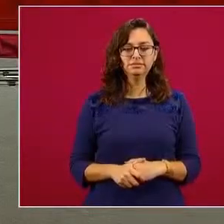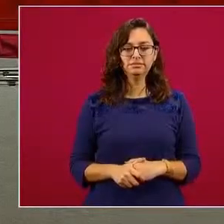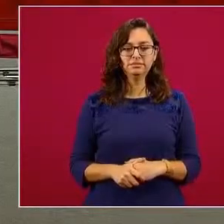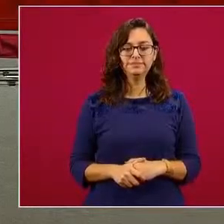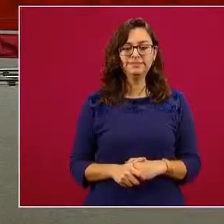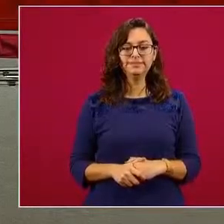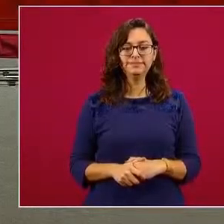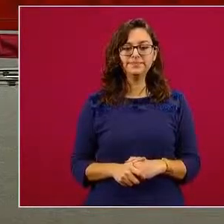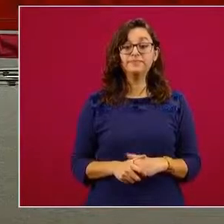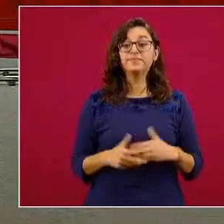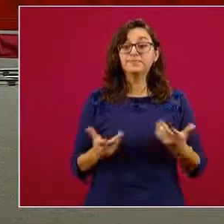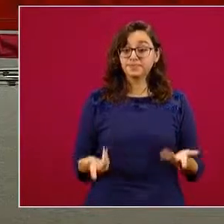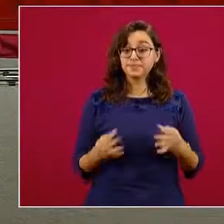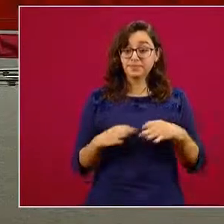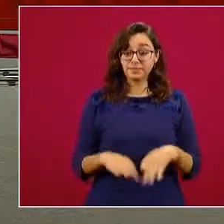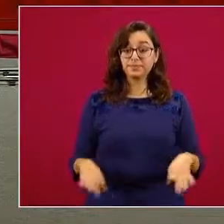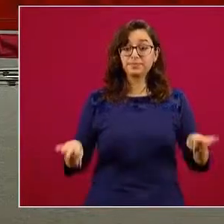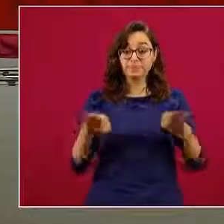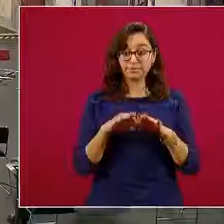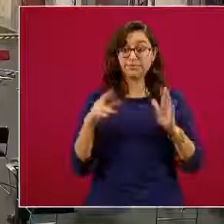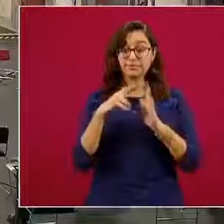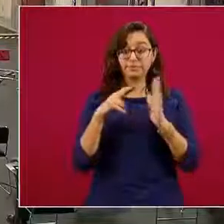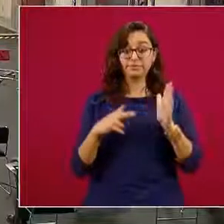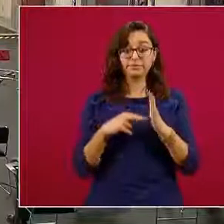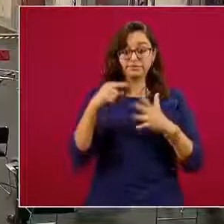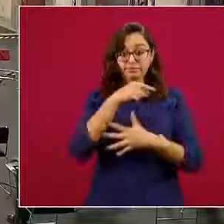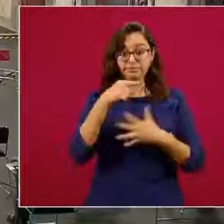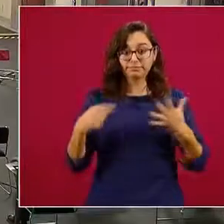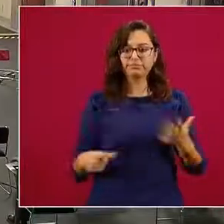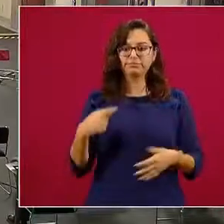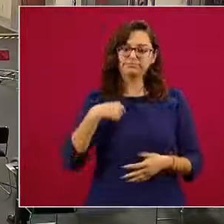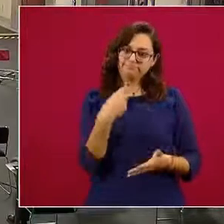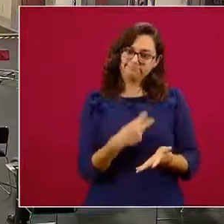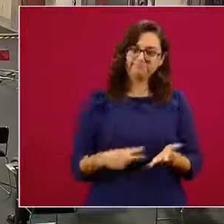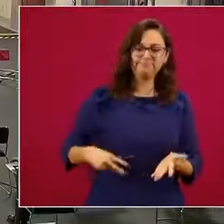Las demás, bueno, son importantes, los requisitos, me voy a parar mejor.